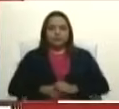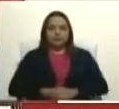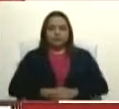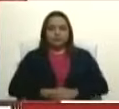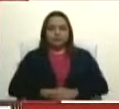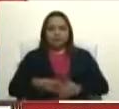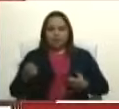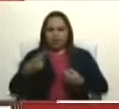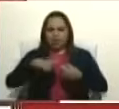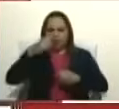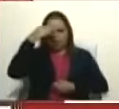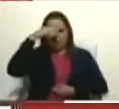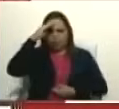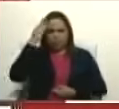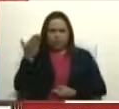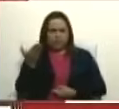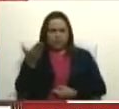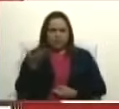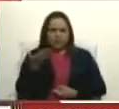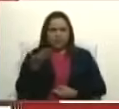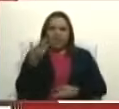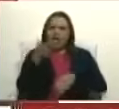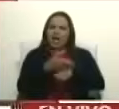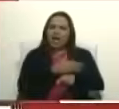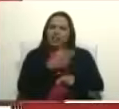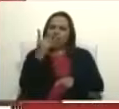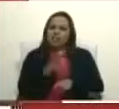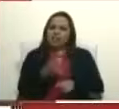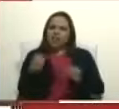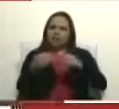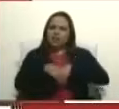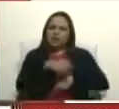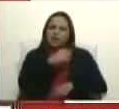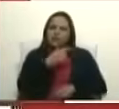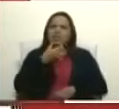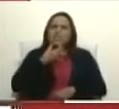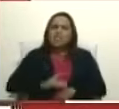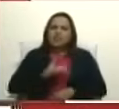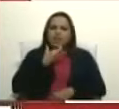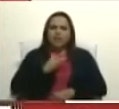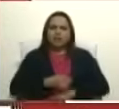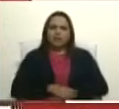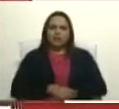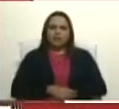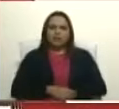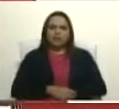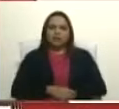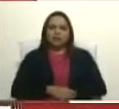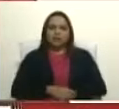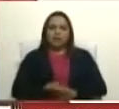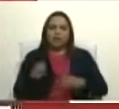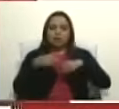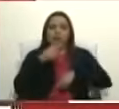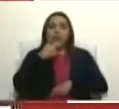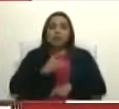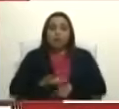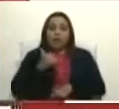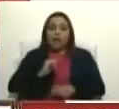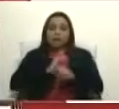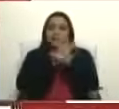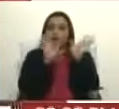Incorporar a Cuba como mediador, es que el acuerdo de Ginebra. Hey, el acuerdo de Ginebra. El acuerdo de Ginebra es